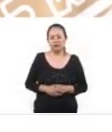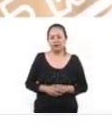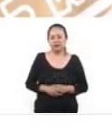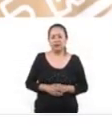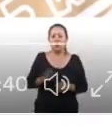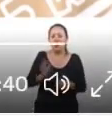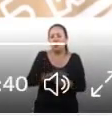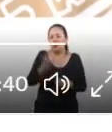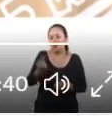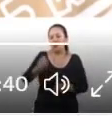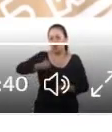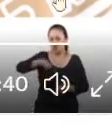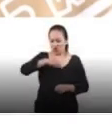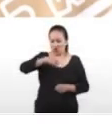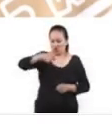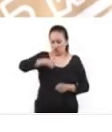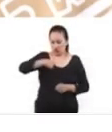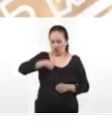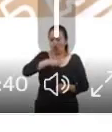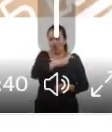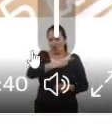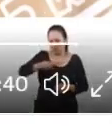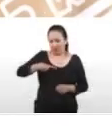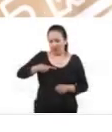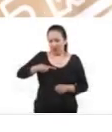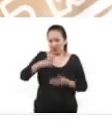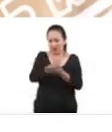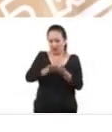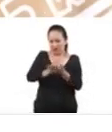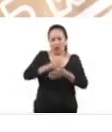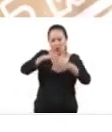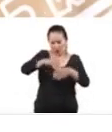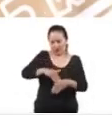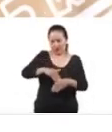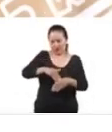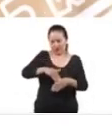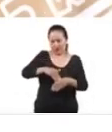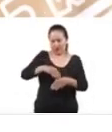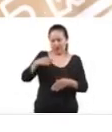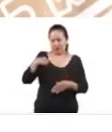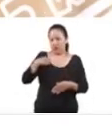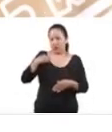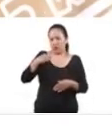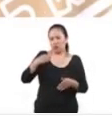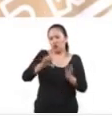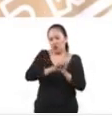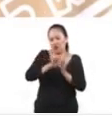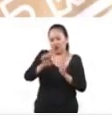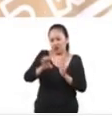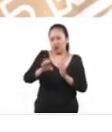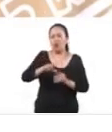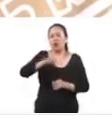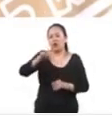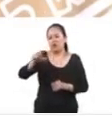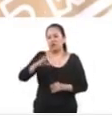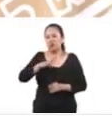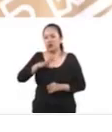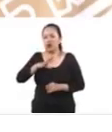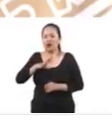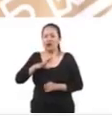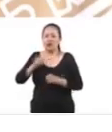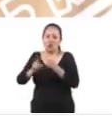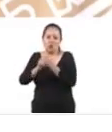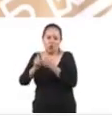repito, los servidores públicos somos los primeros que tenemos que cumplir con el reglamento y la ley, para que no se diga después que hay temas políticos asociados,